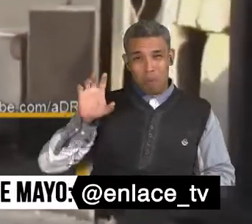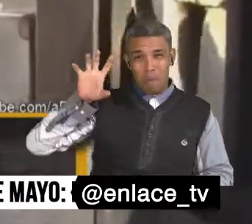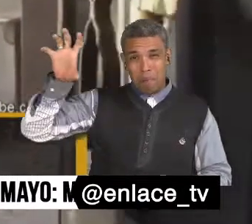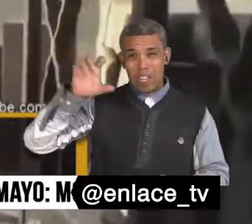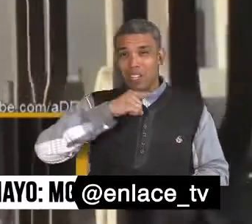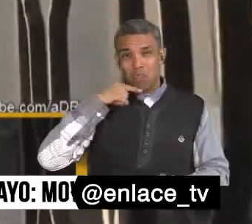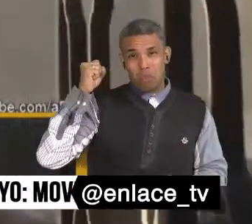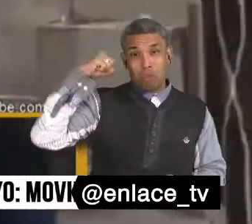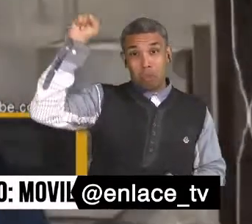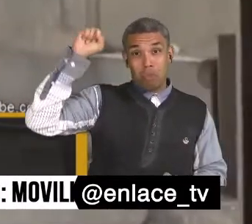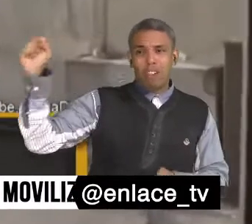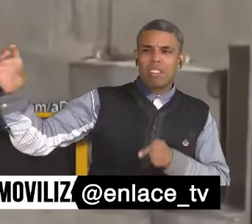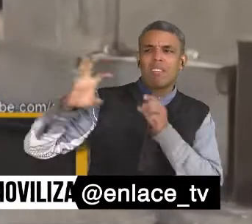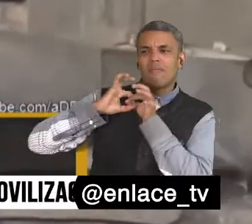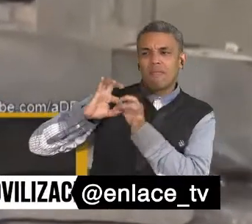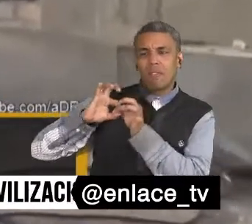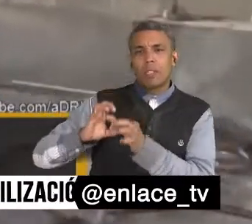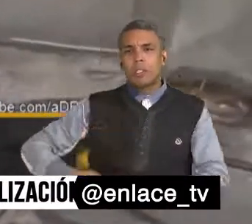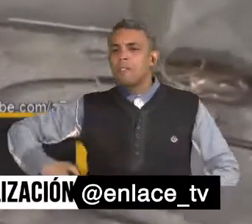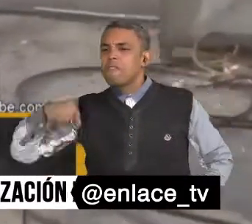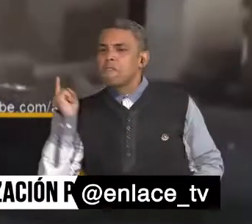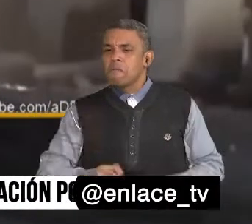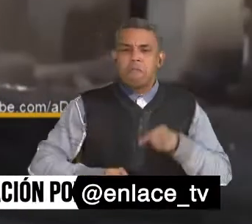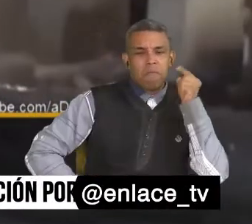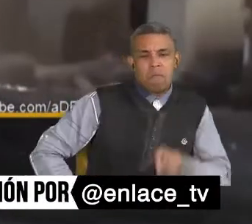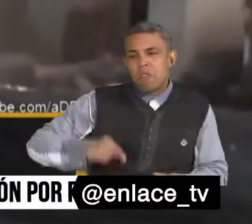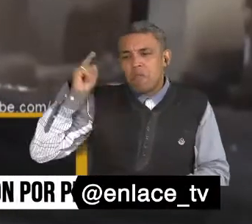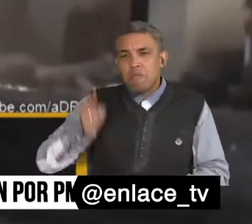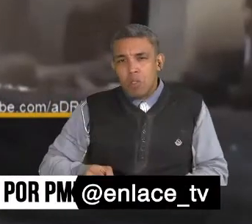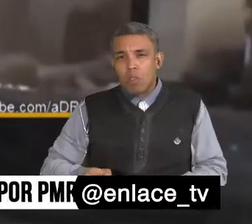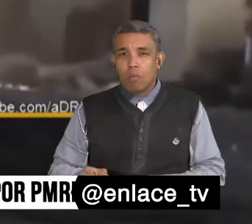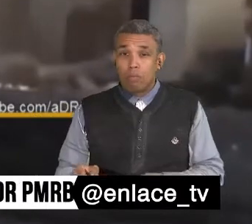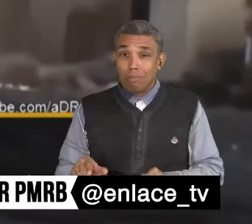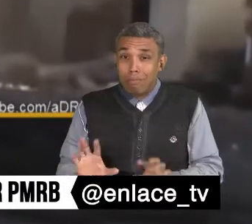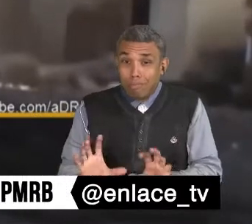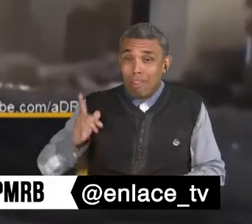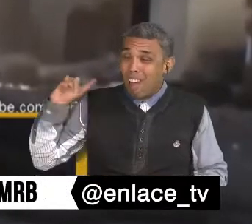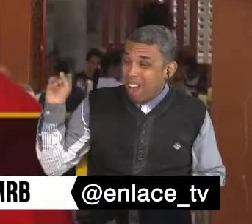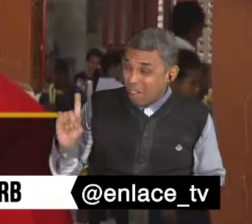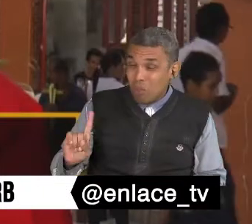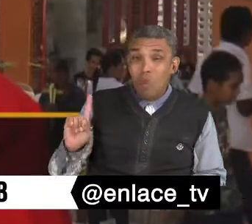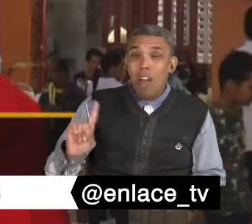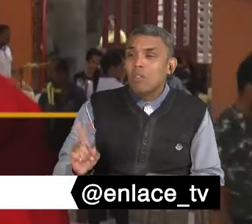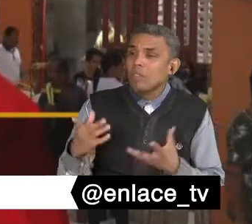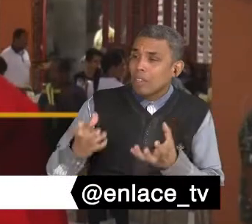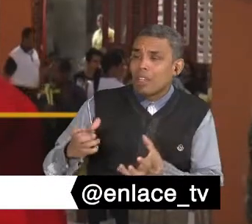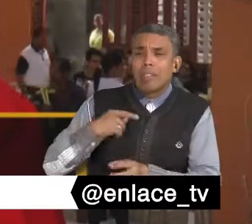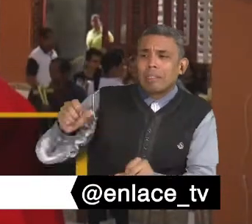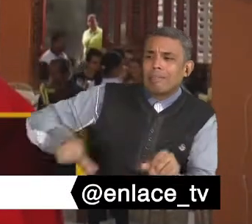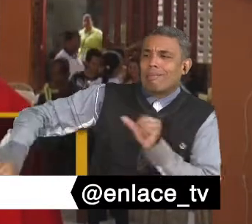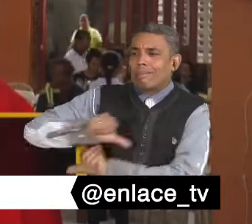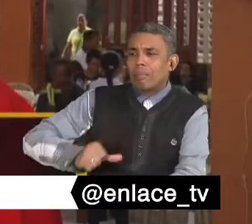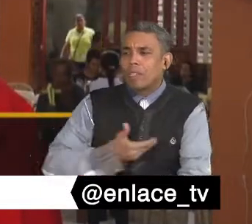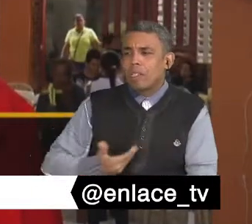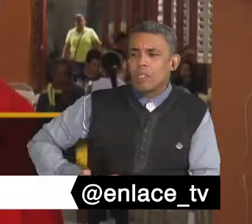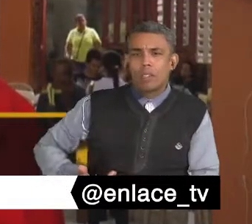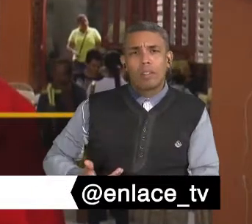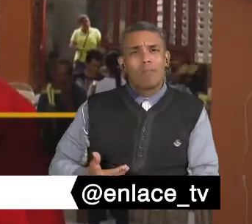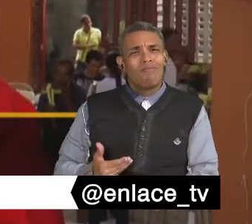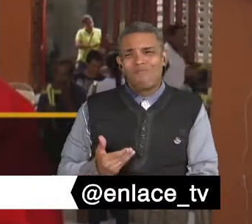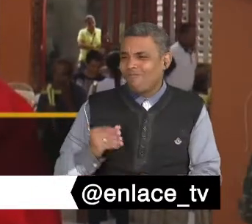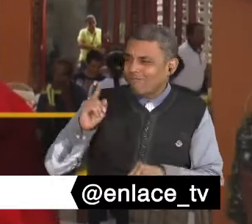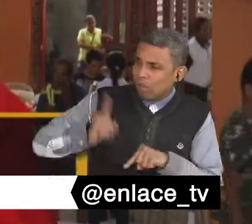sido posible el cambio de régimen, y entonces se ha ensañado, pero no es